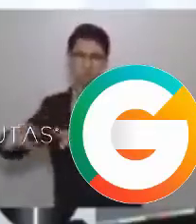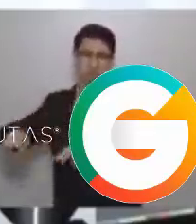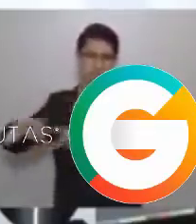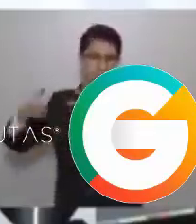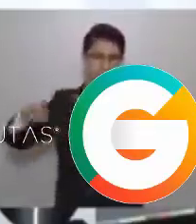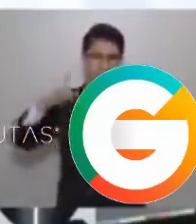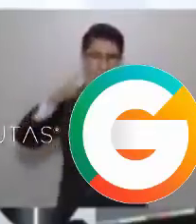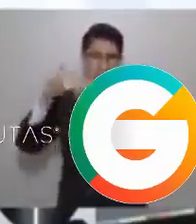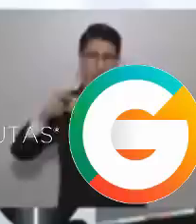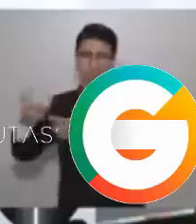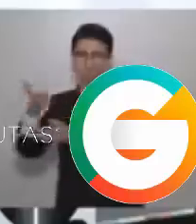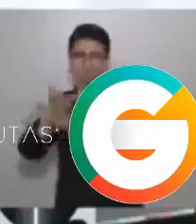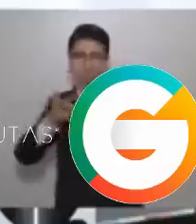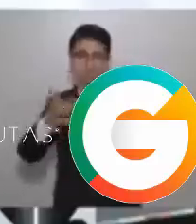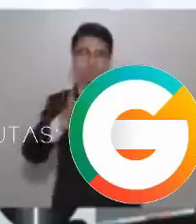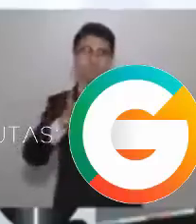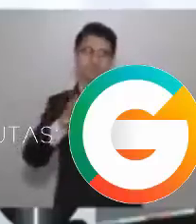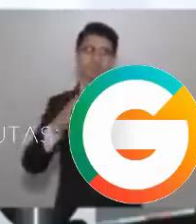importante